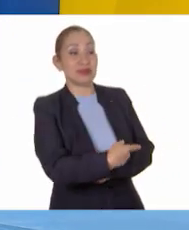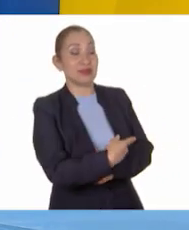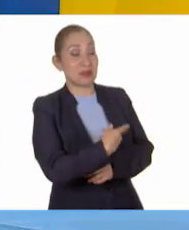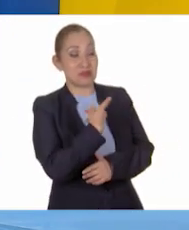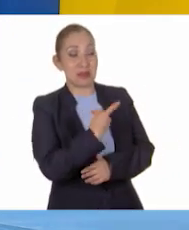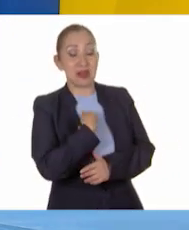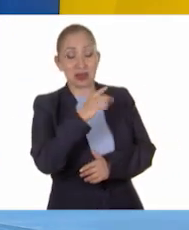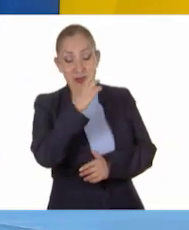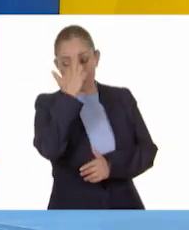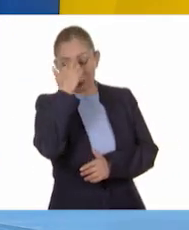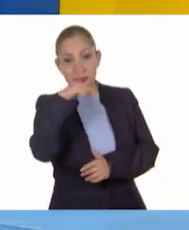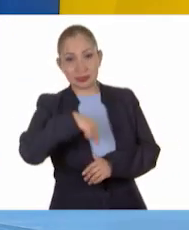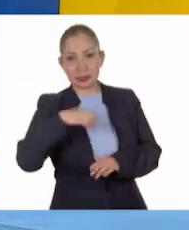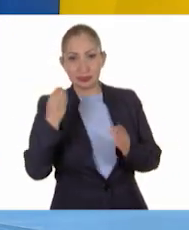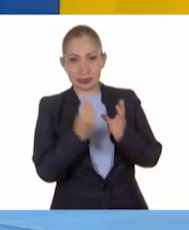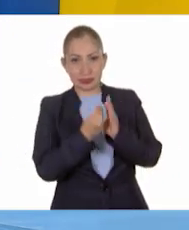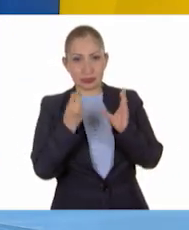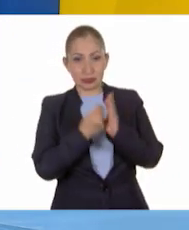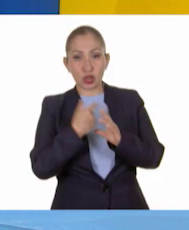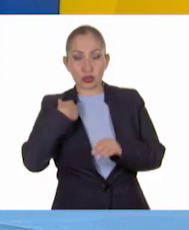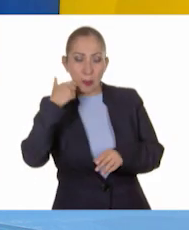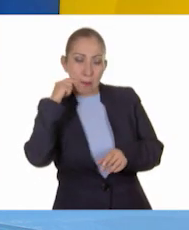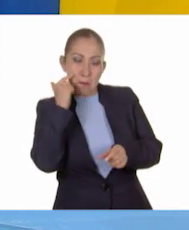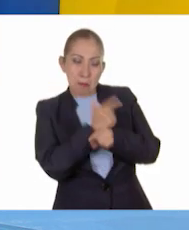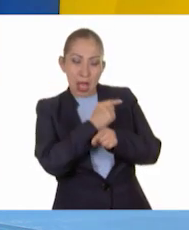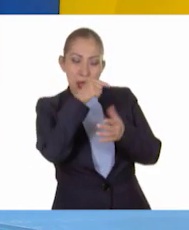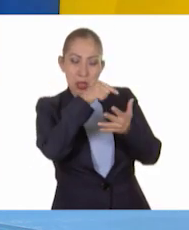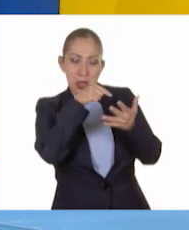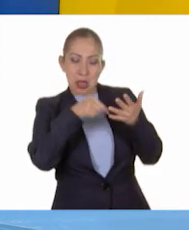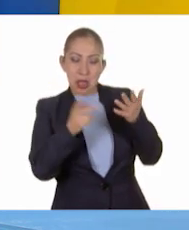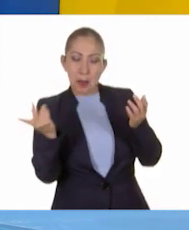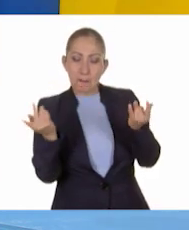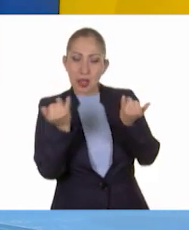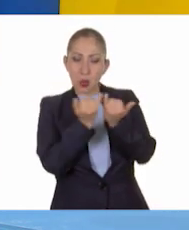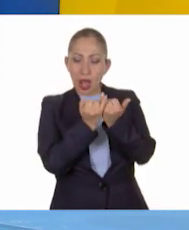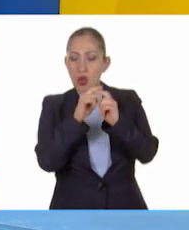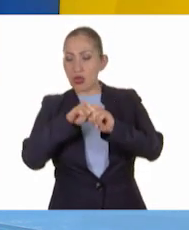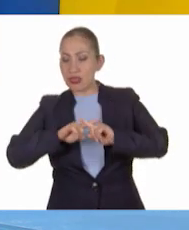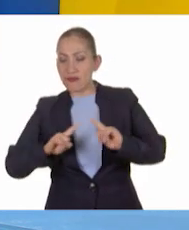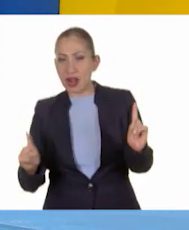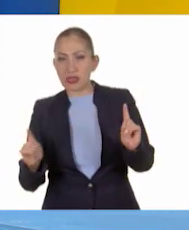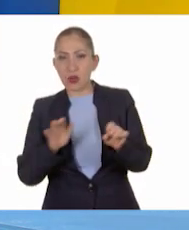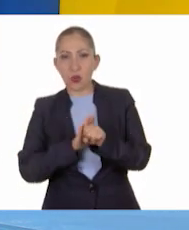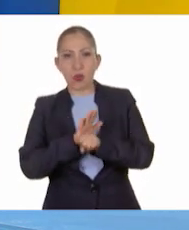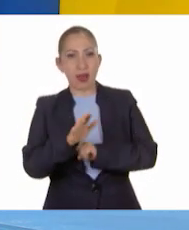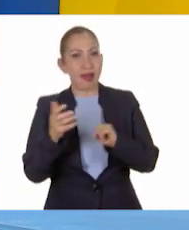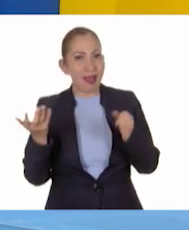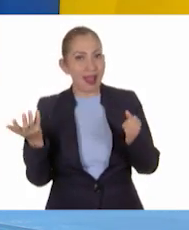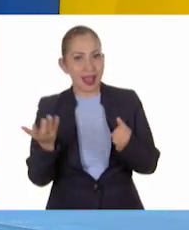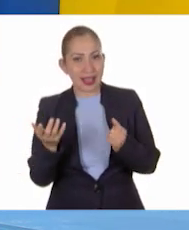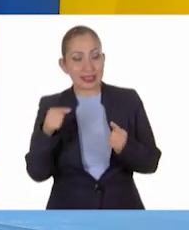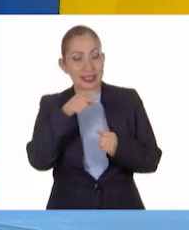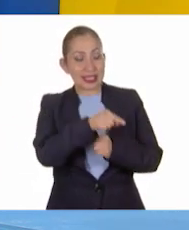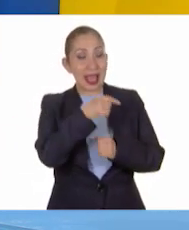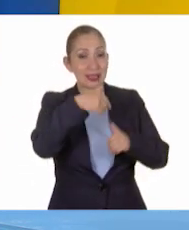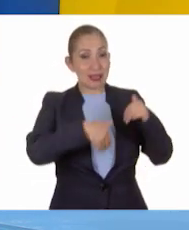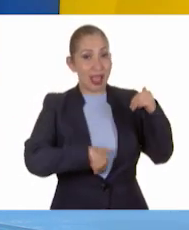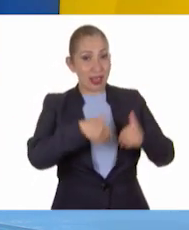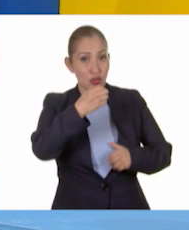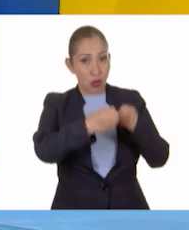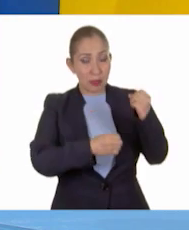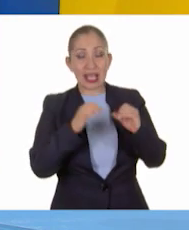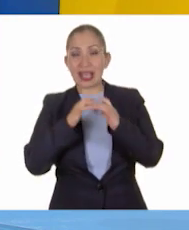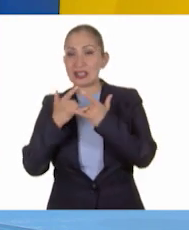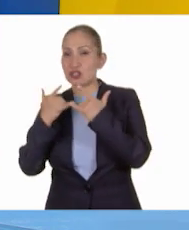recuerdas, María. En esta sesión identificaremos las semejanzas y diferencias fundamentales entre las obras de teatro y